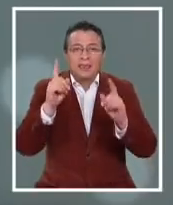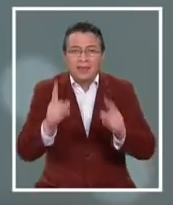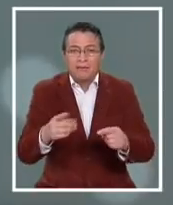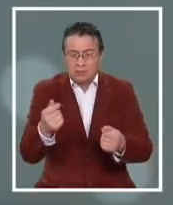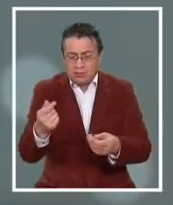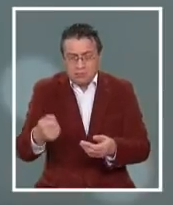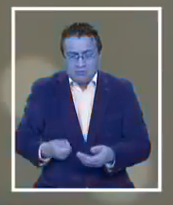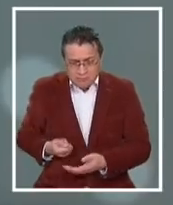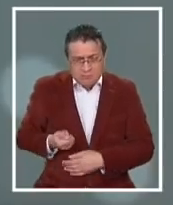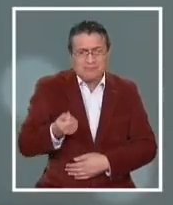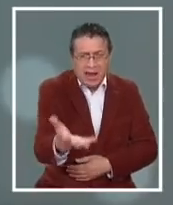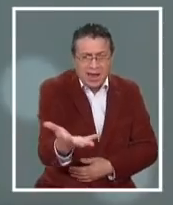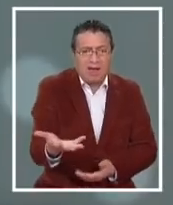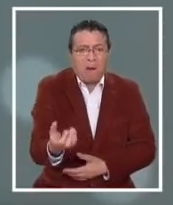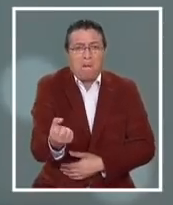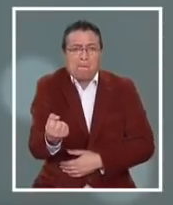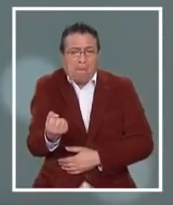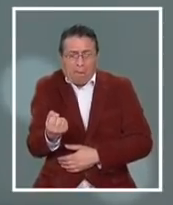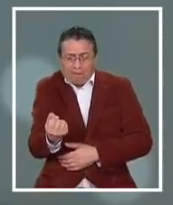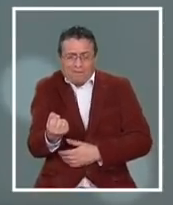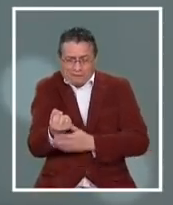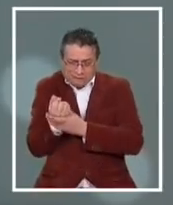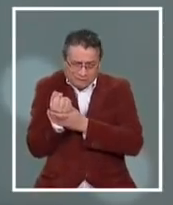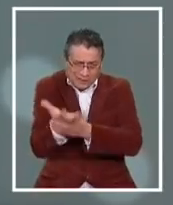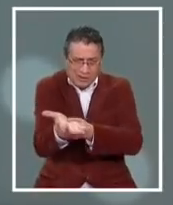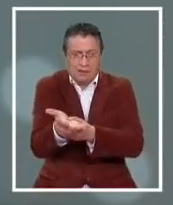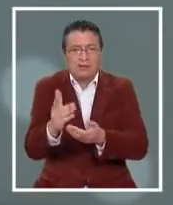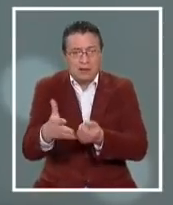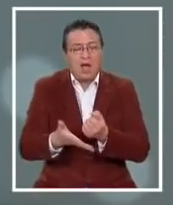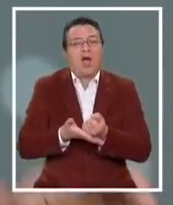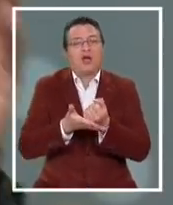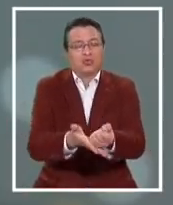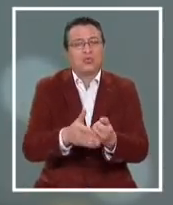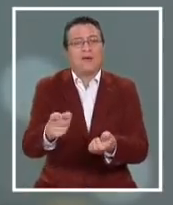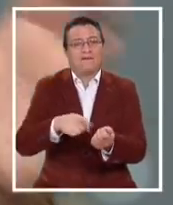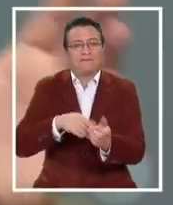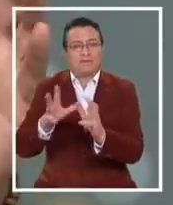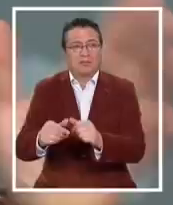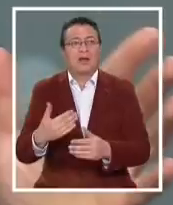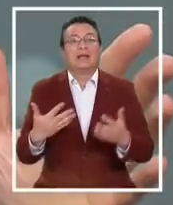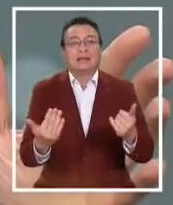a que suelte la mano. A que suelte la mano para poder ayudar a las familias. Necesitamos